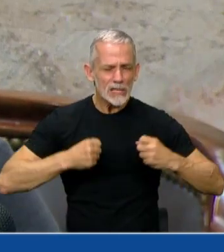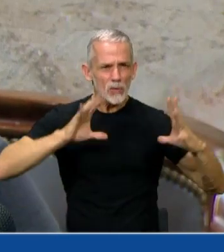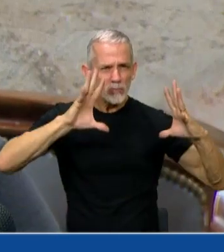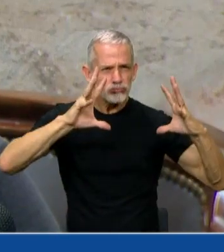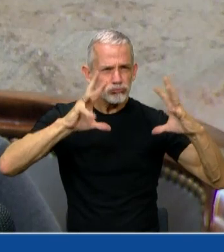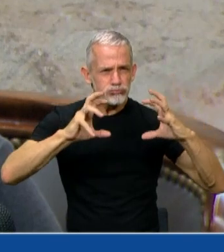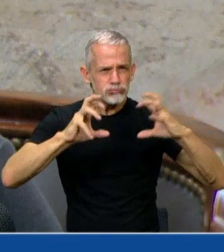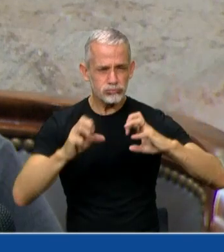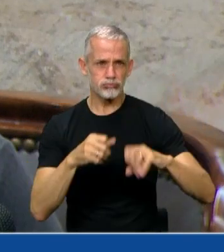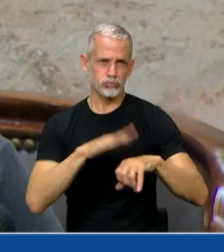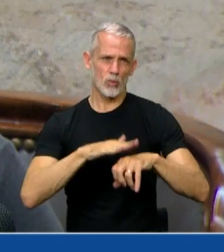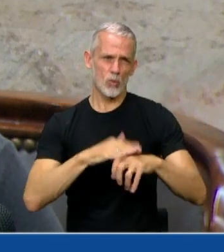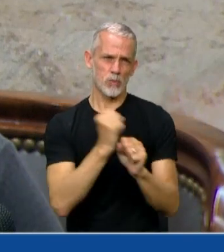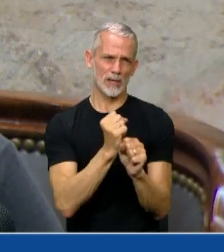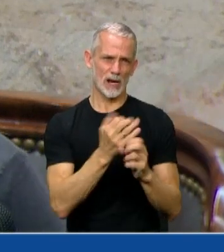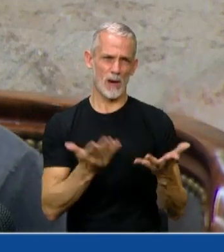física